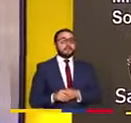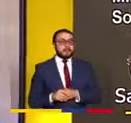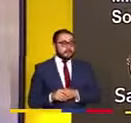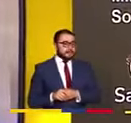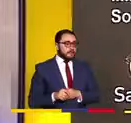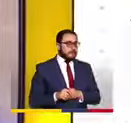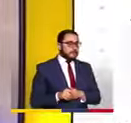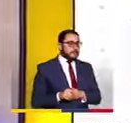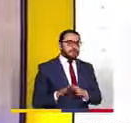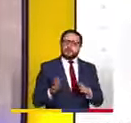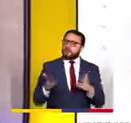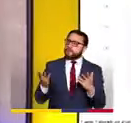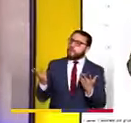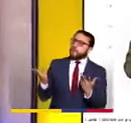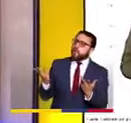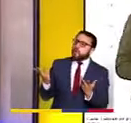¿ah?